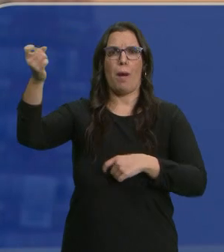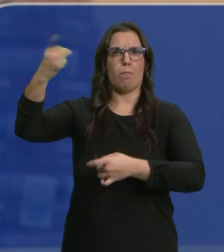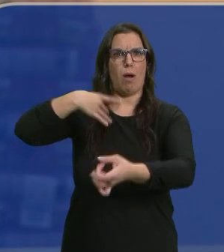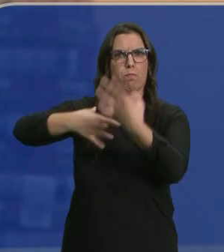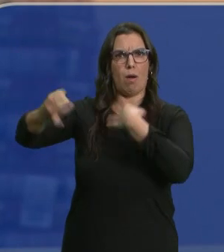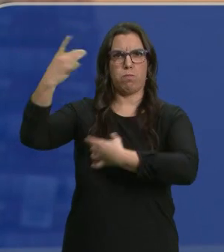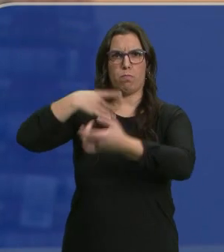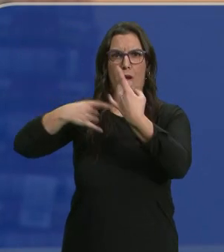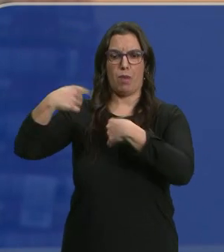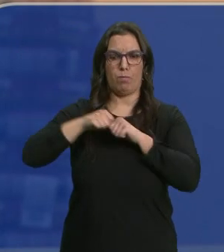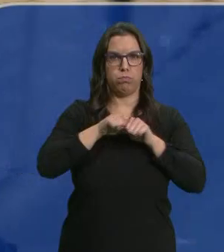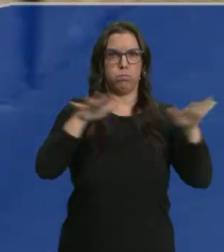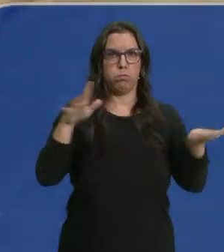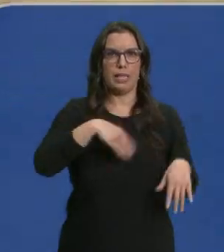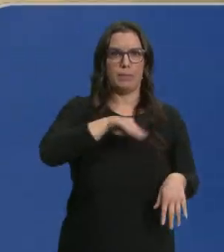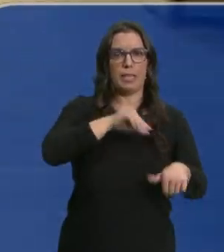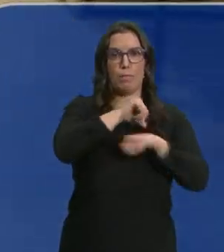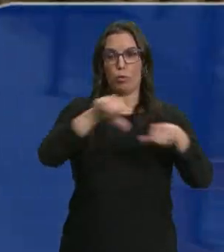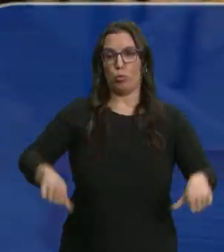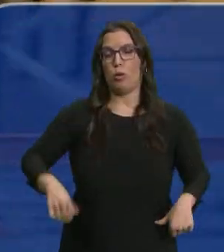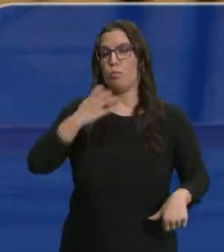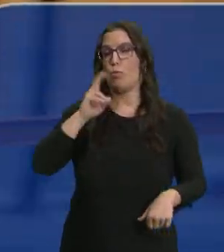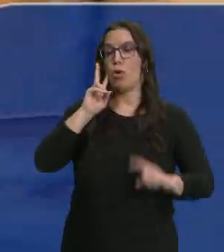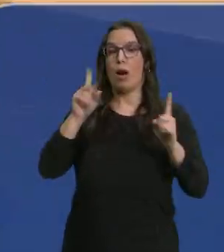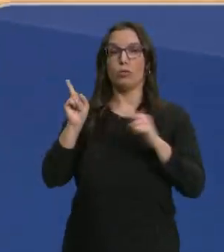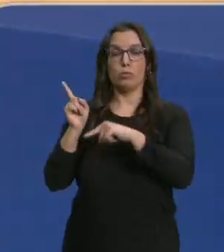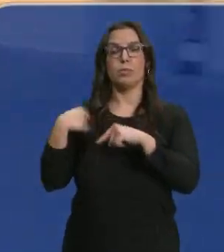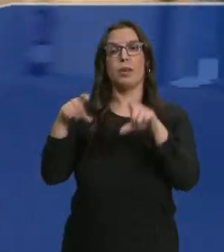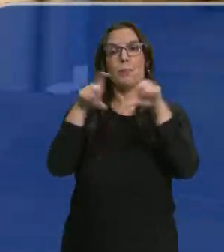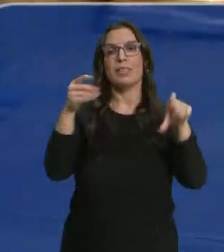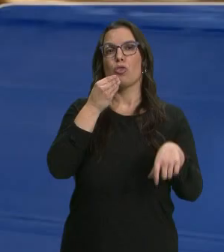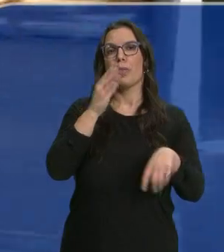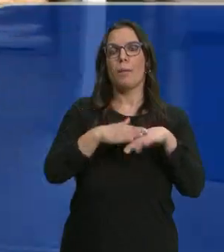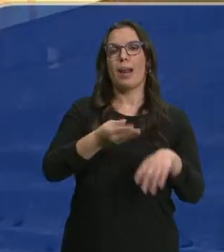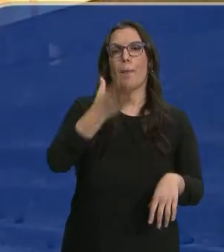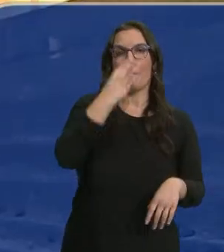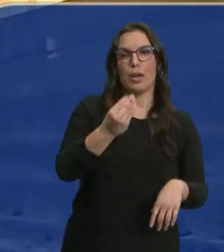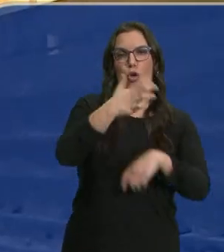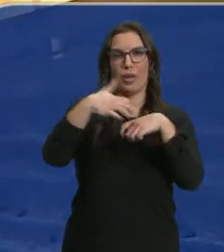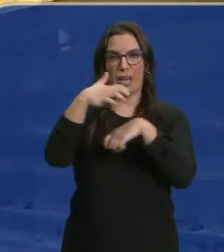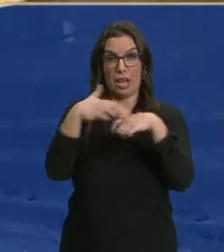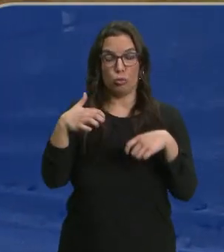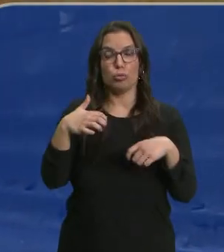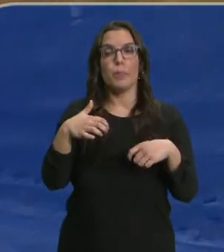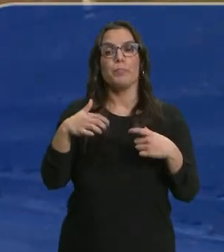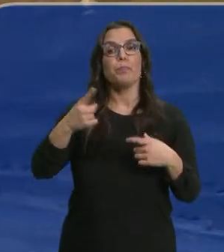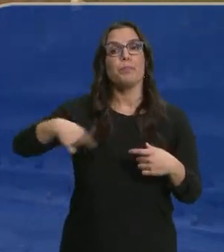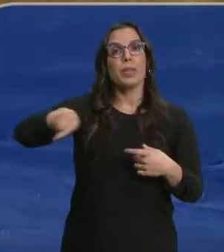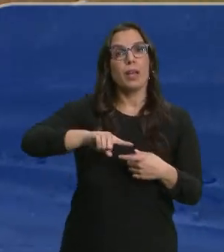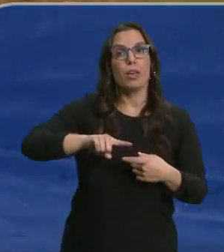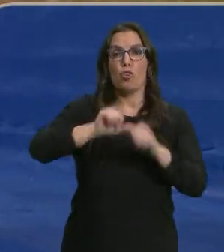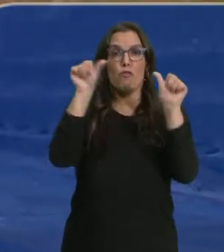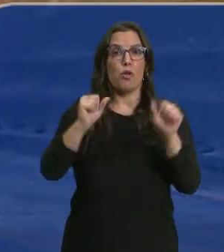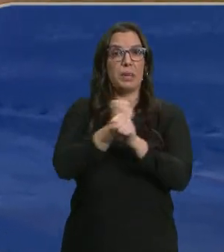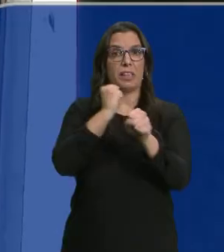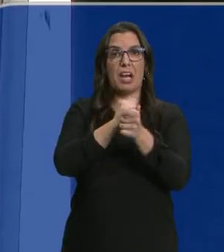ya servimos a toda España y Portugal. Es el caso de este almacén de la compañía de comida para perros y gatos CD Foods, aunque no han tenido que cambiar su